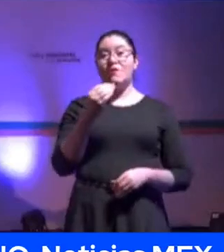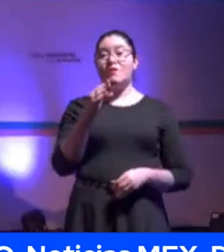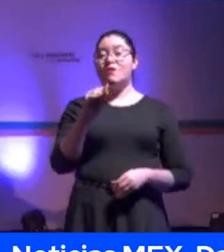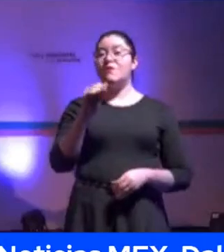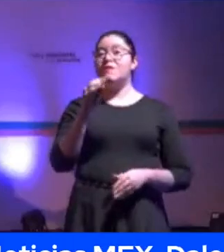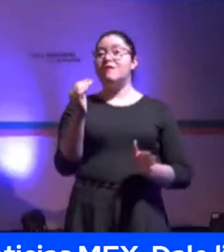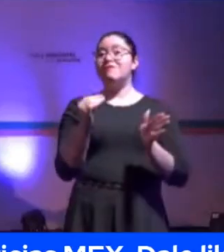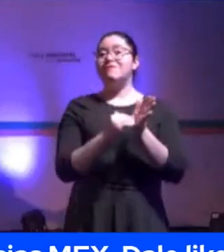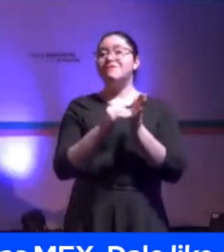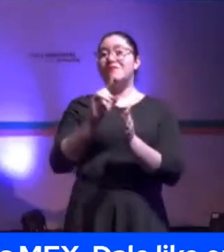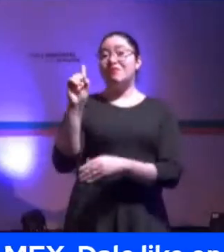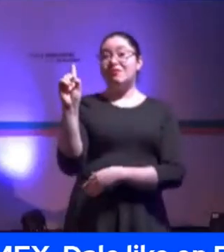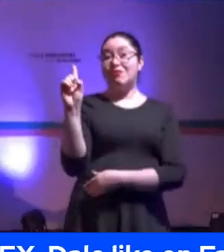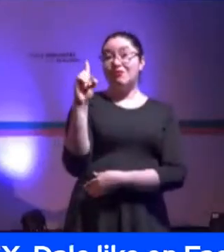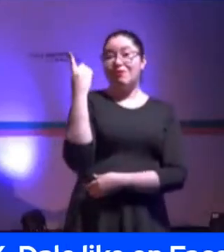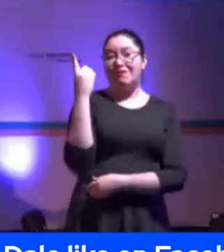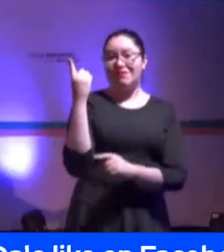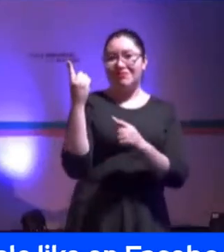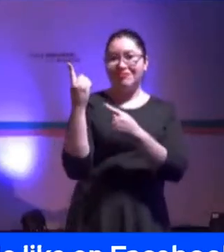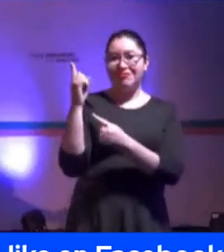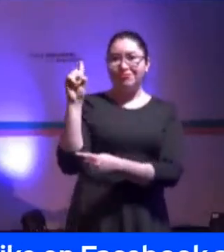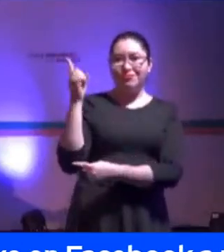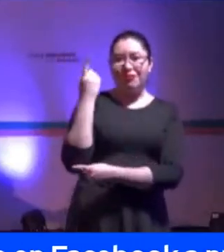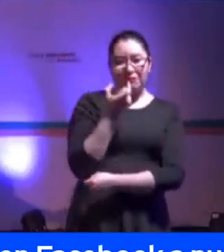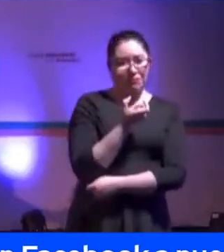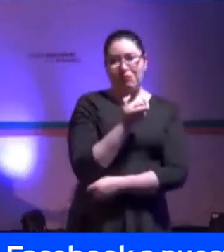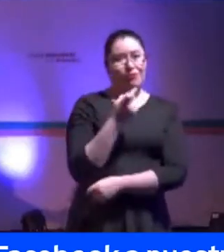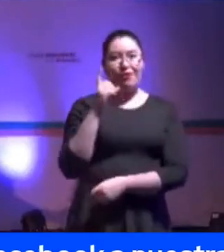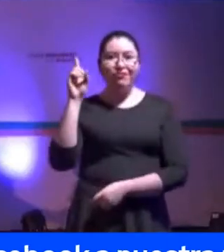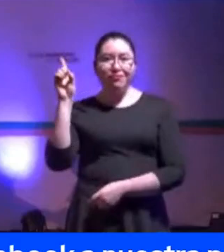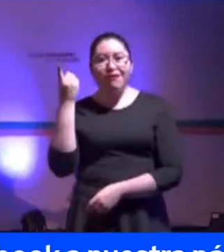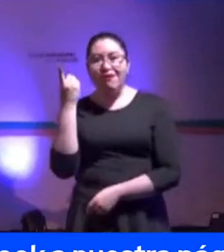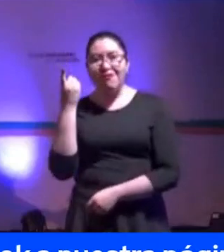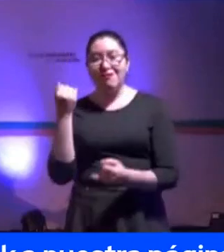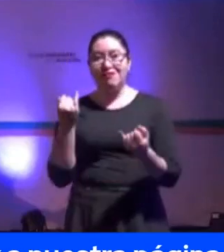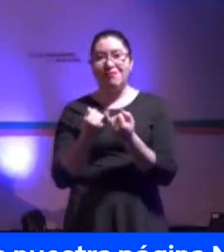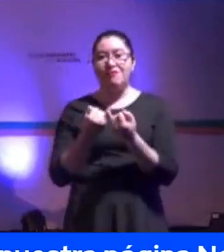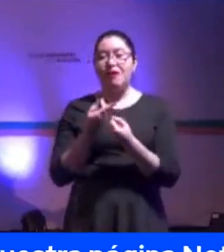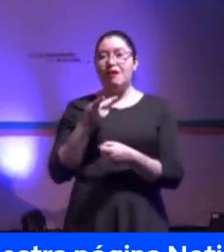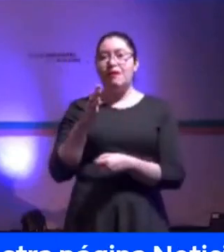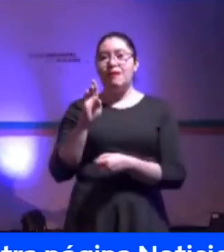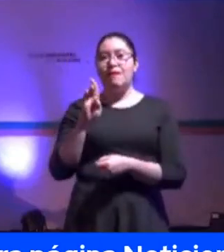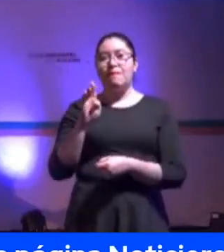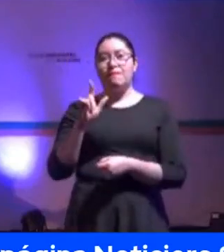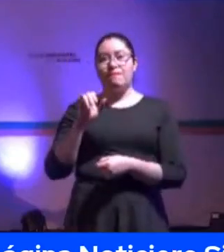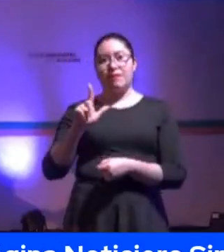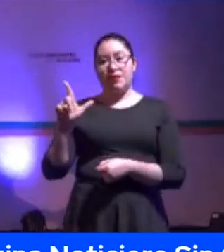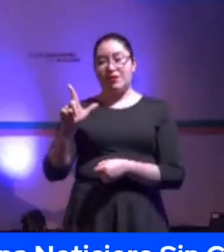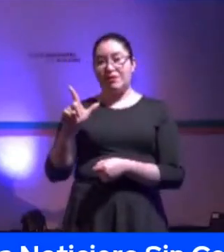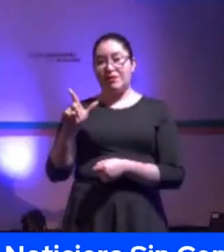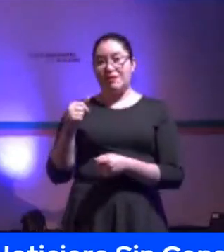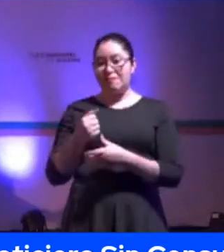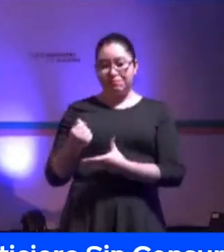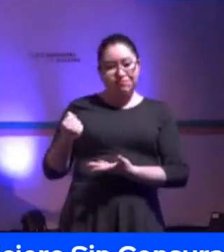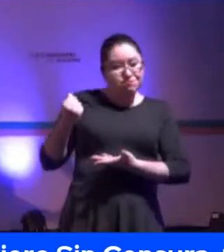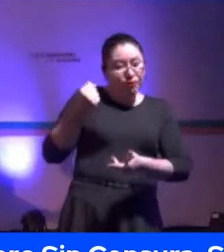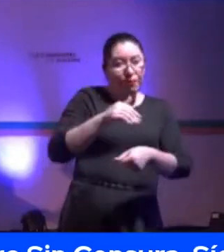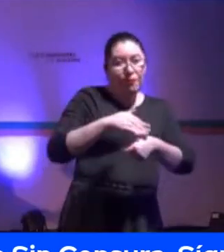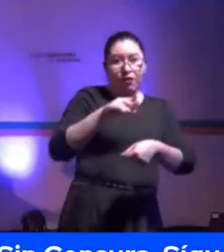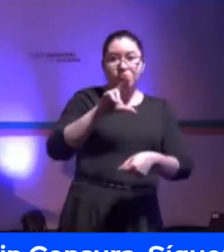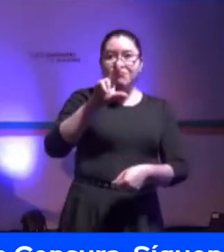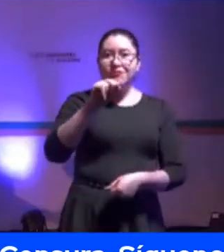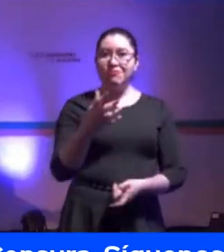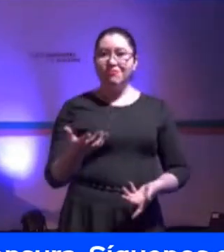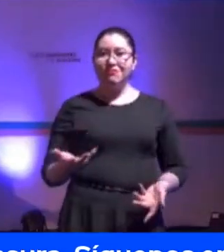dólares. No pesos, dólares. Ni siquiera en la reelección de Bill Clinton se había gastado tanto dinero para esa